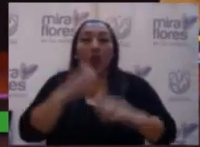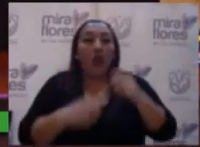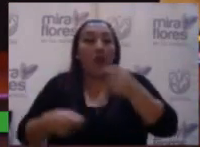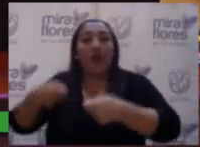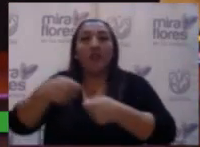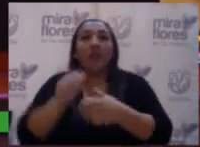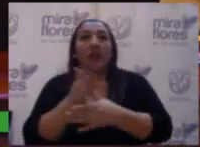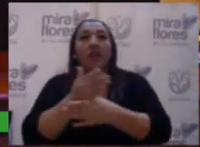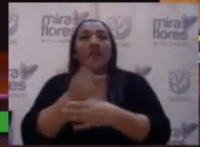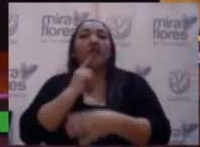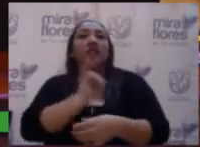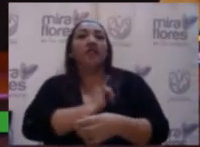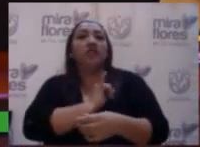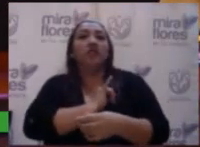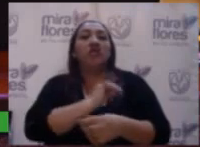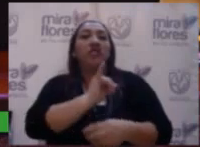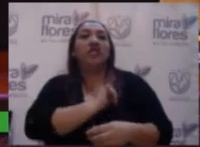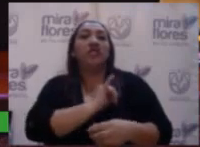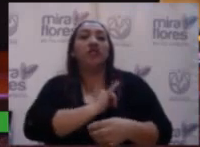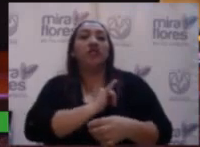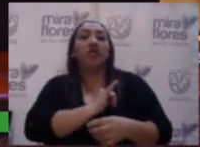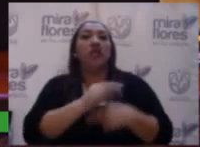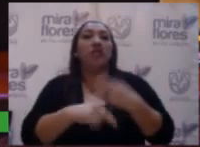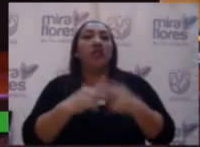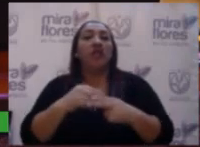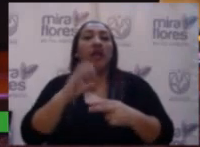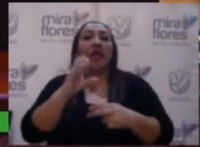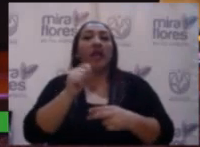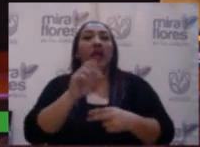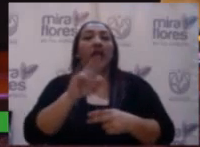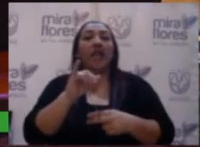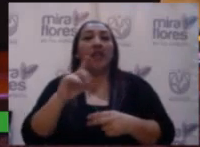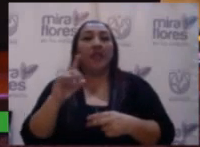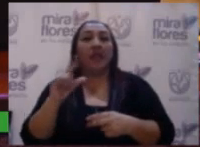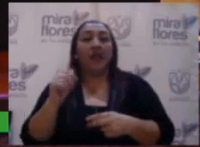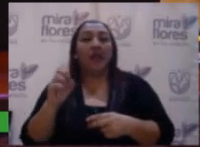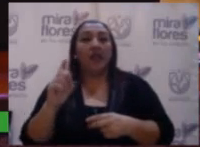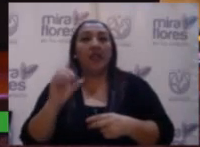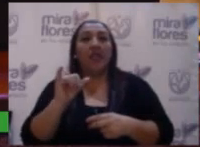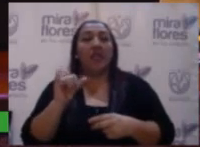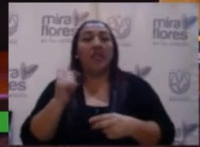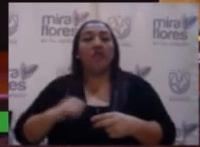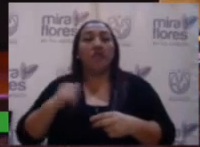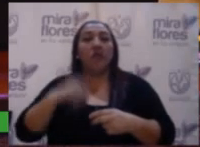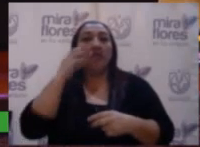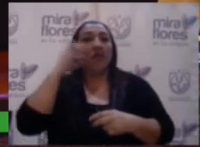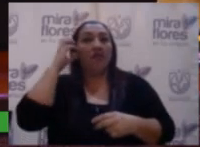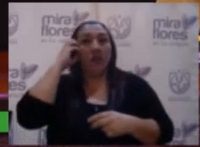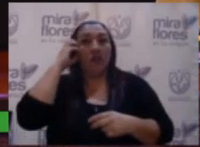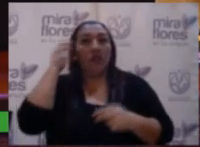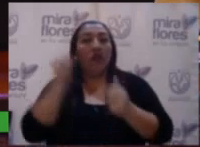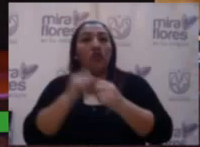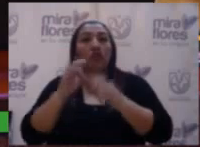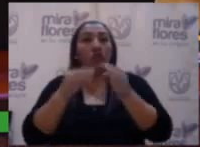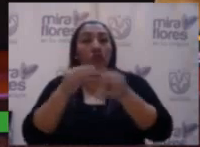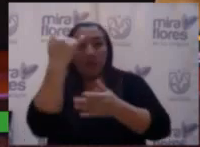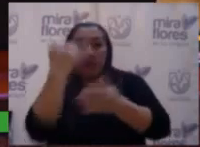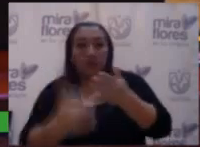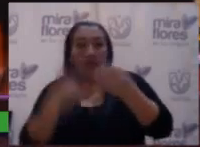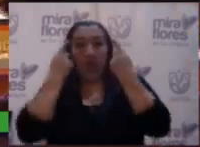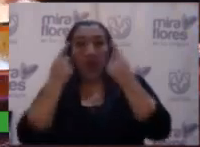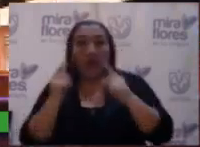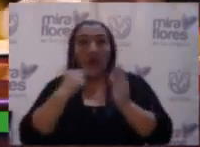interinstitucional entre el Instituto Nacional de calidad y la municipalidad de Miraflores de conformidad con las consideraciones expuestas en el presente